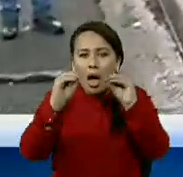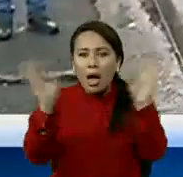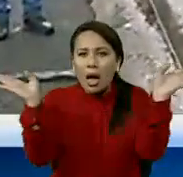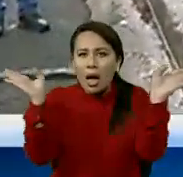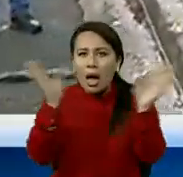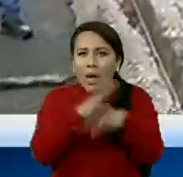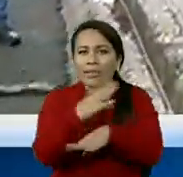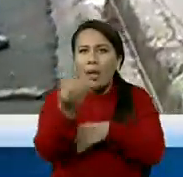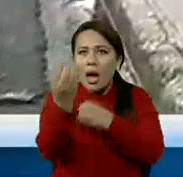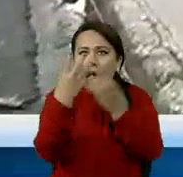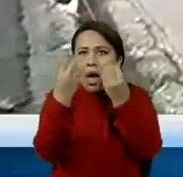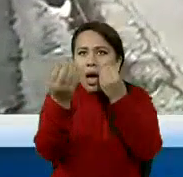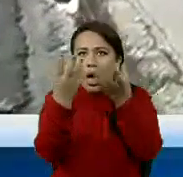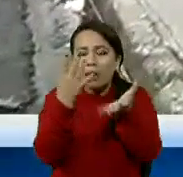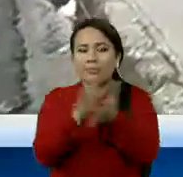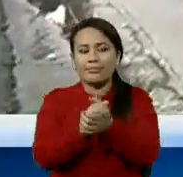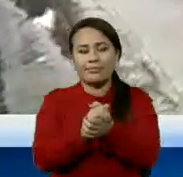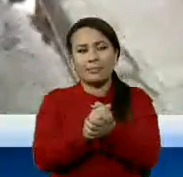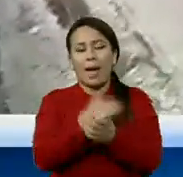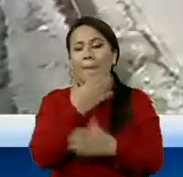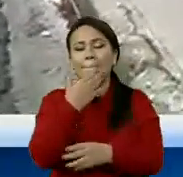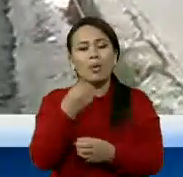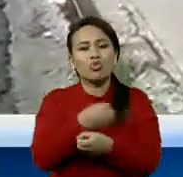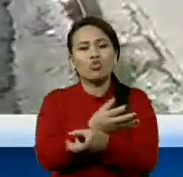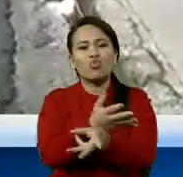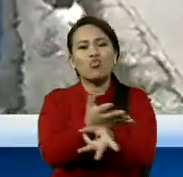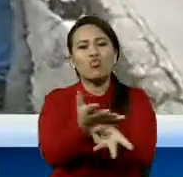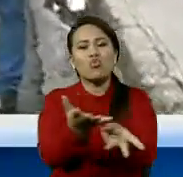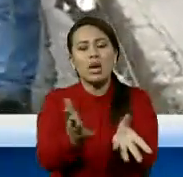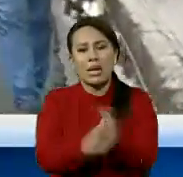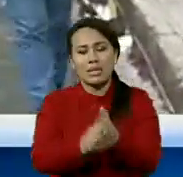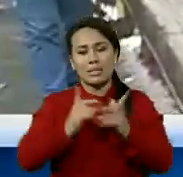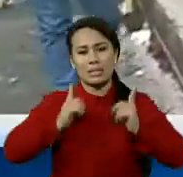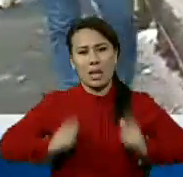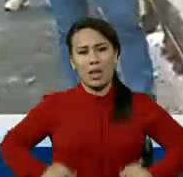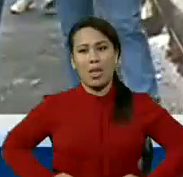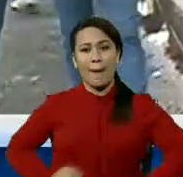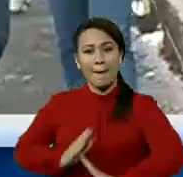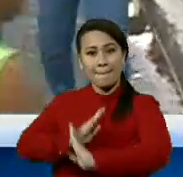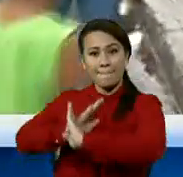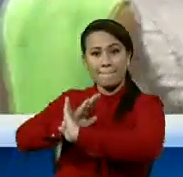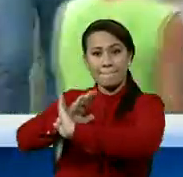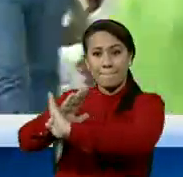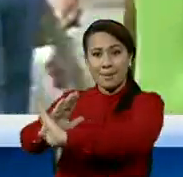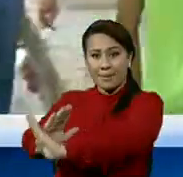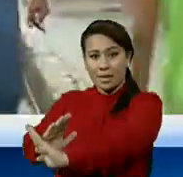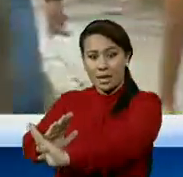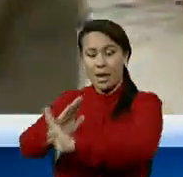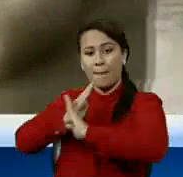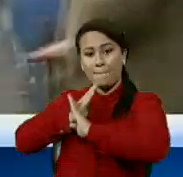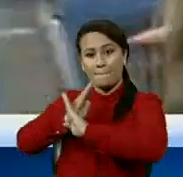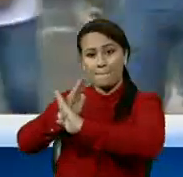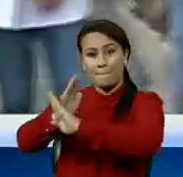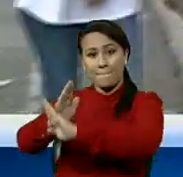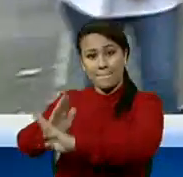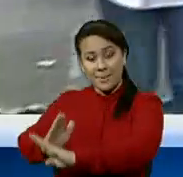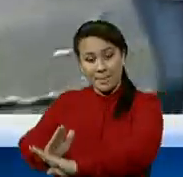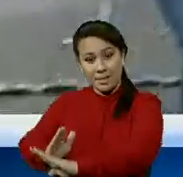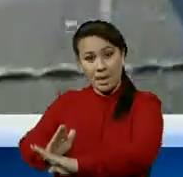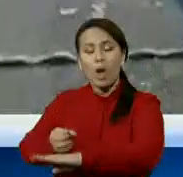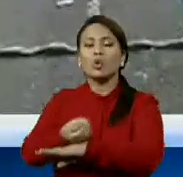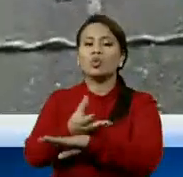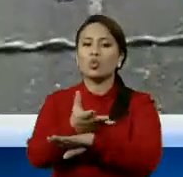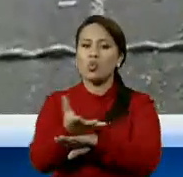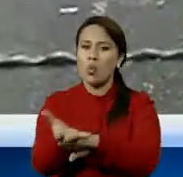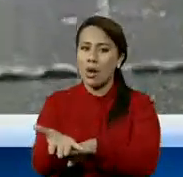qué comprende la brigada? Sí, la mejor inversión que se puede tener en salud es la prevención. Y nosotros estamos dando las charlas preventivas para